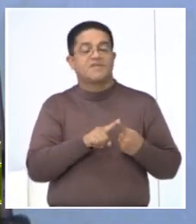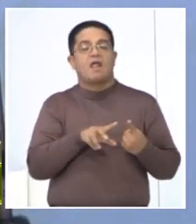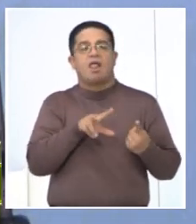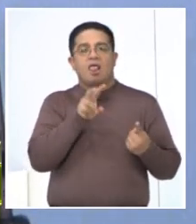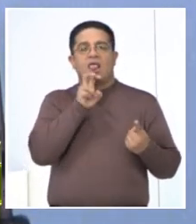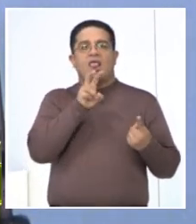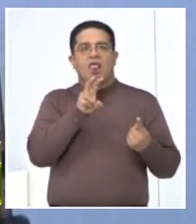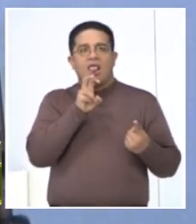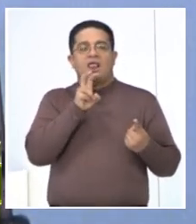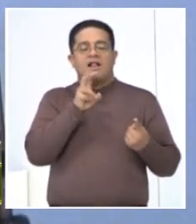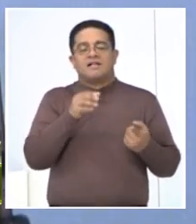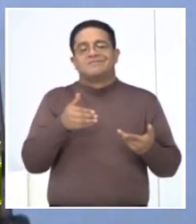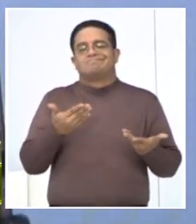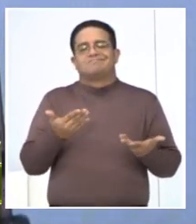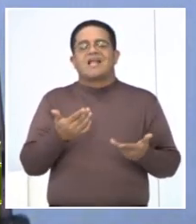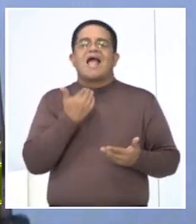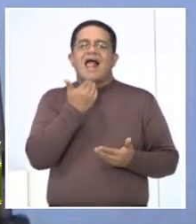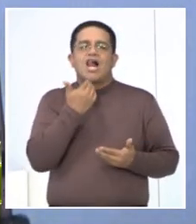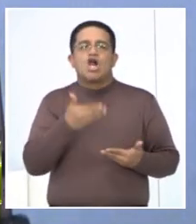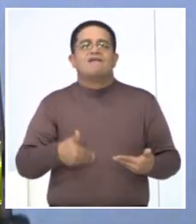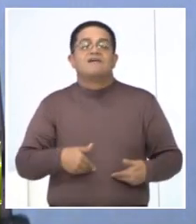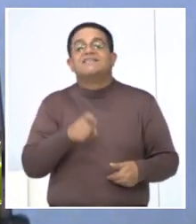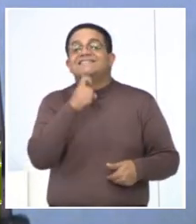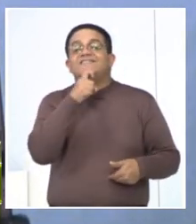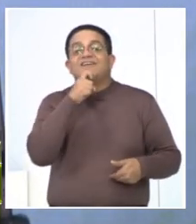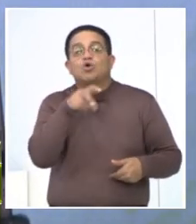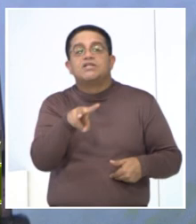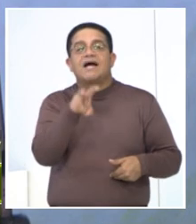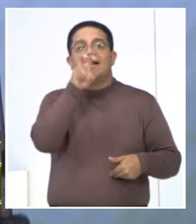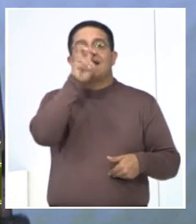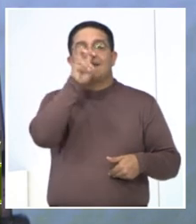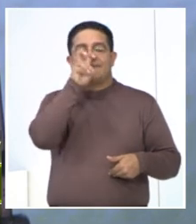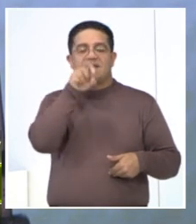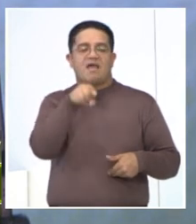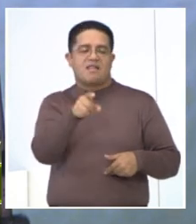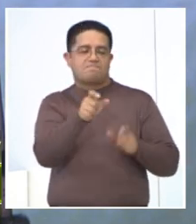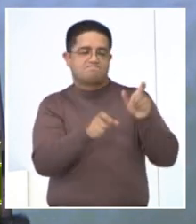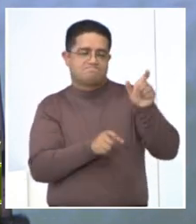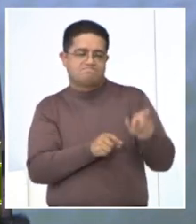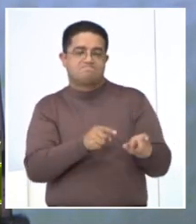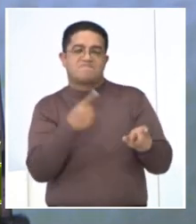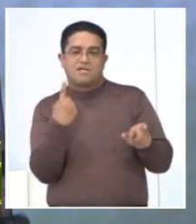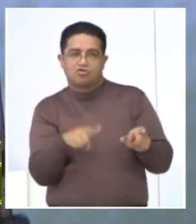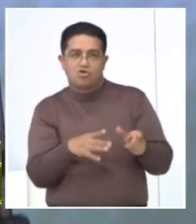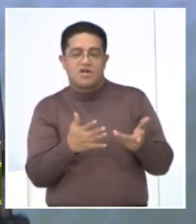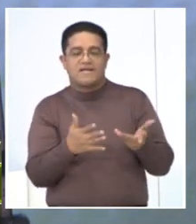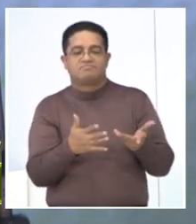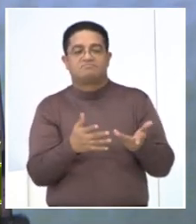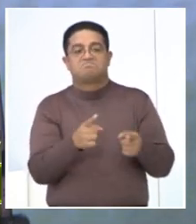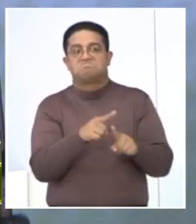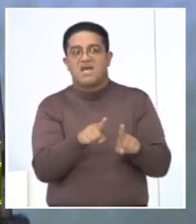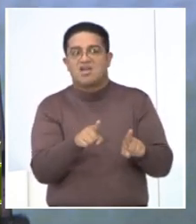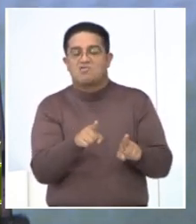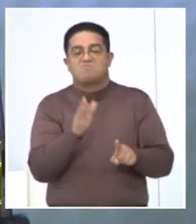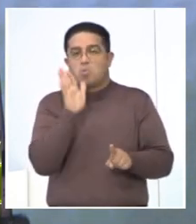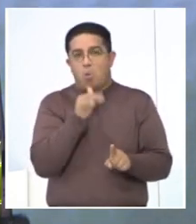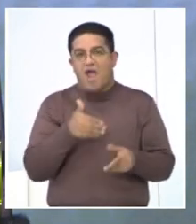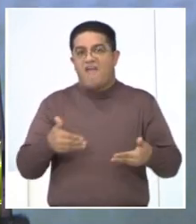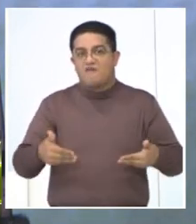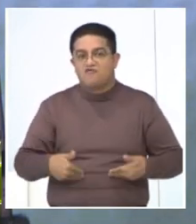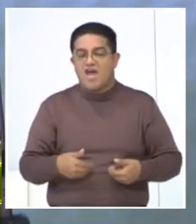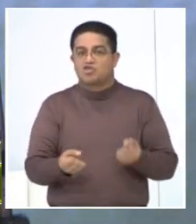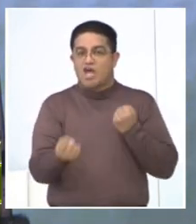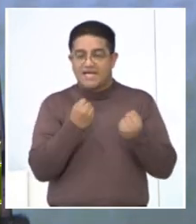no relacionada al esfuerzo, es decir, dificultad para respirar que presente el paciente cuando no esté realizando ningún esfuerzo físico,